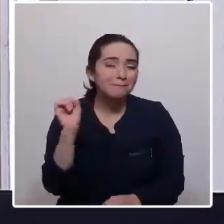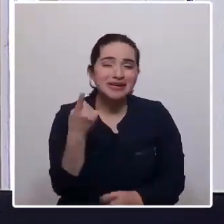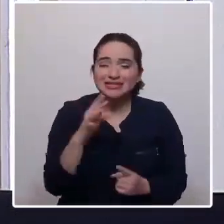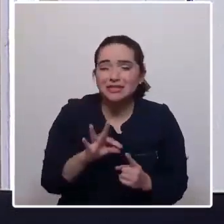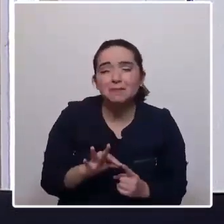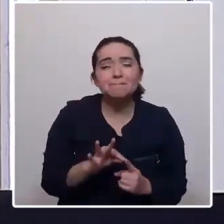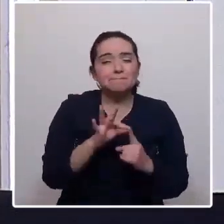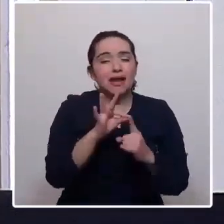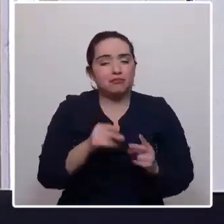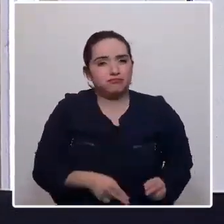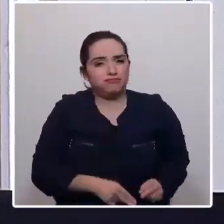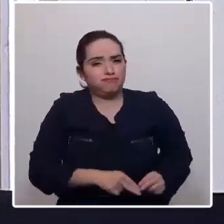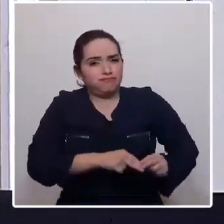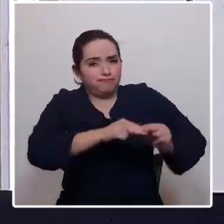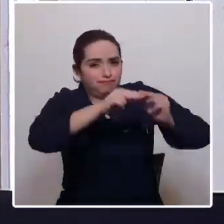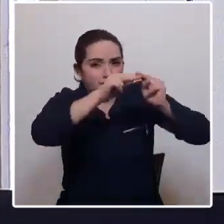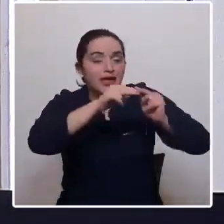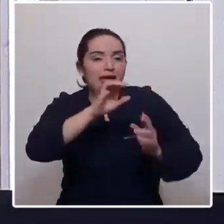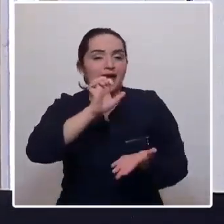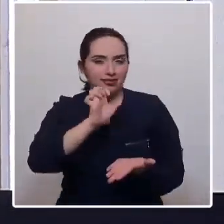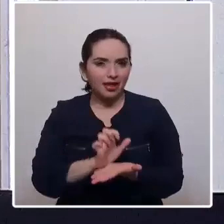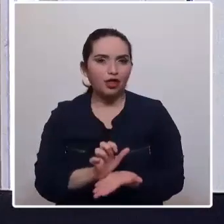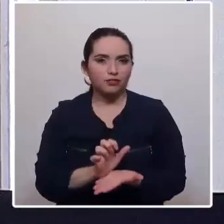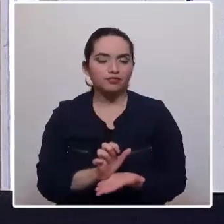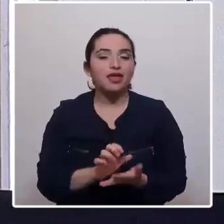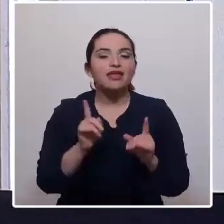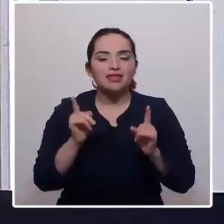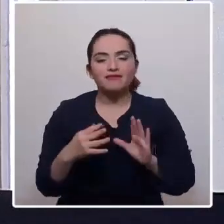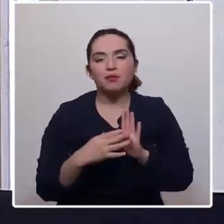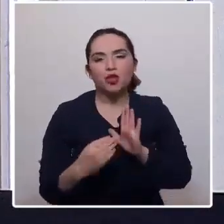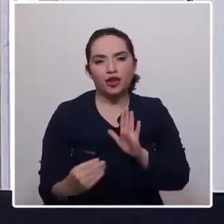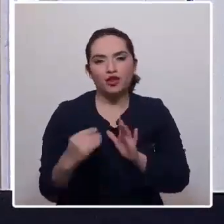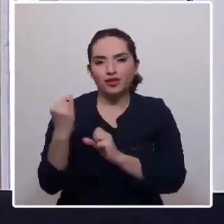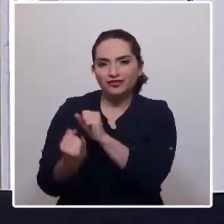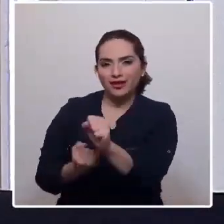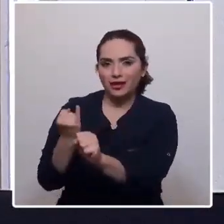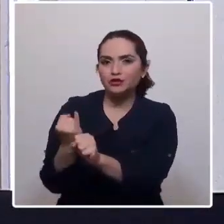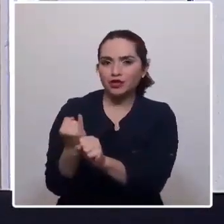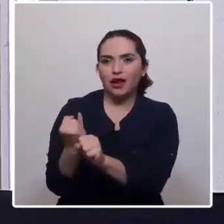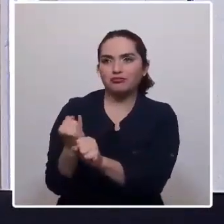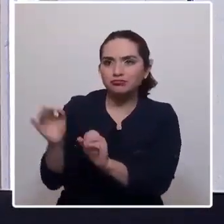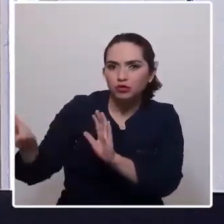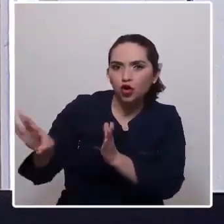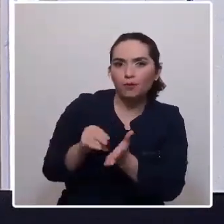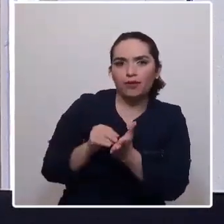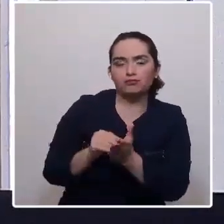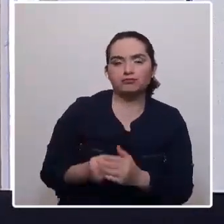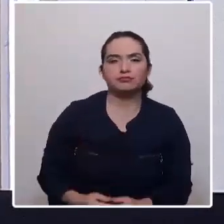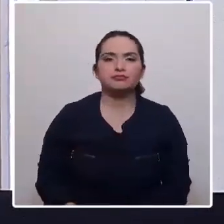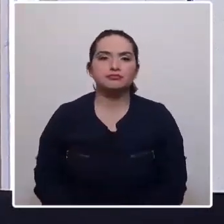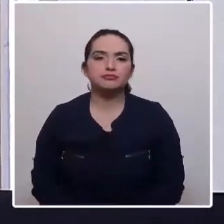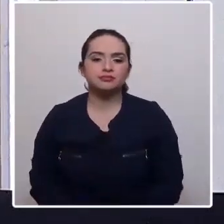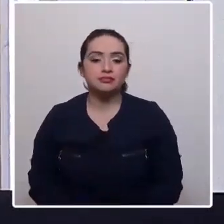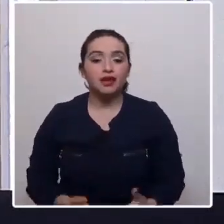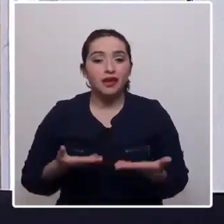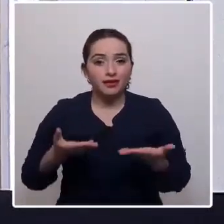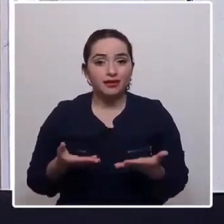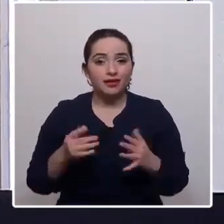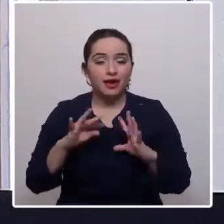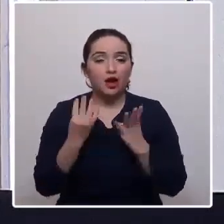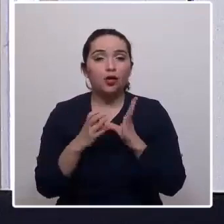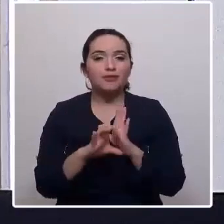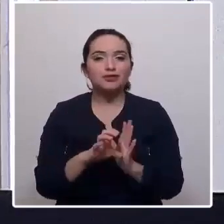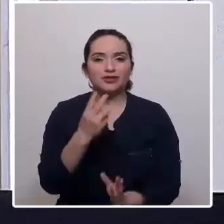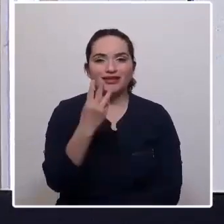Pero debemos adecuarnos a los estándares internacionales y equilibrar la cancha. En tal sentido, nosotros acá en la Convención tenemos 3